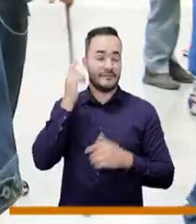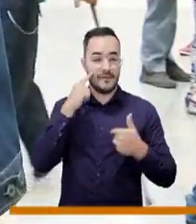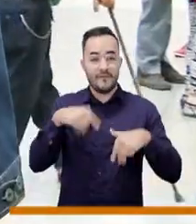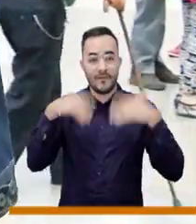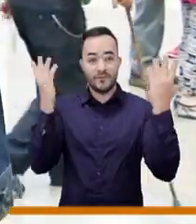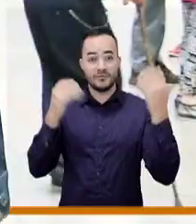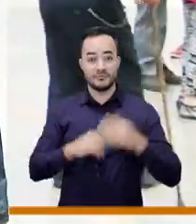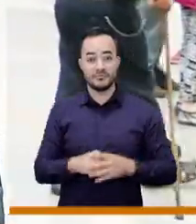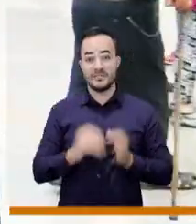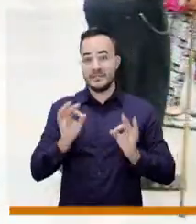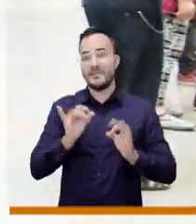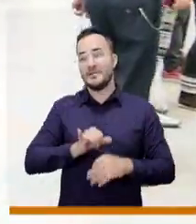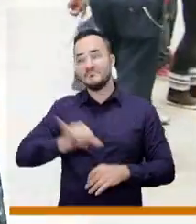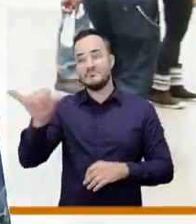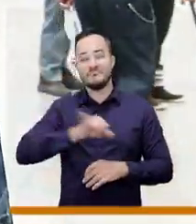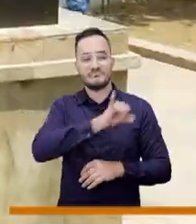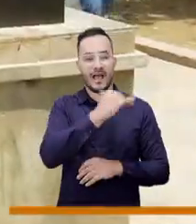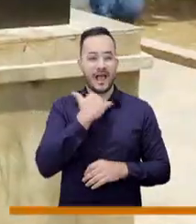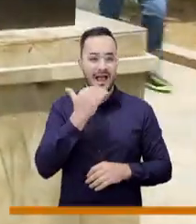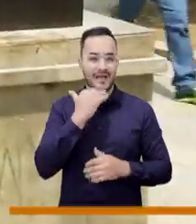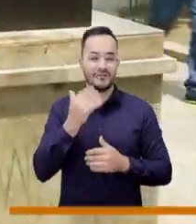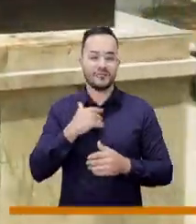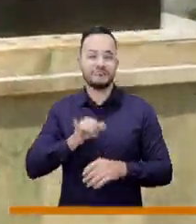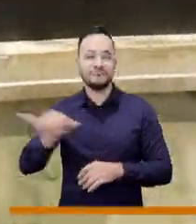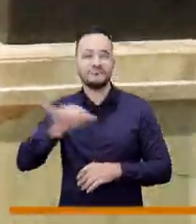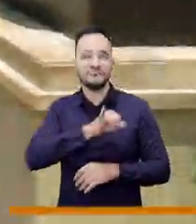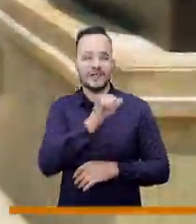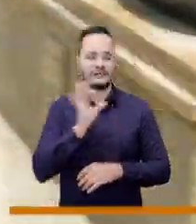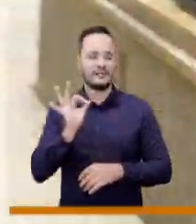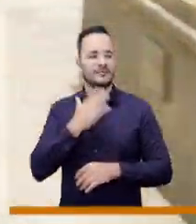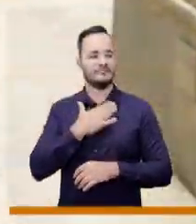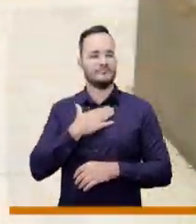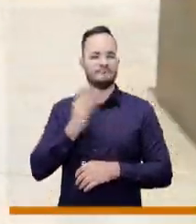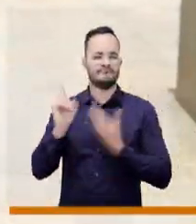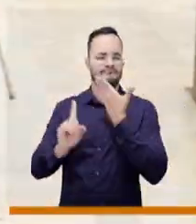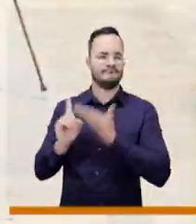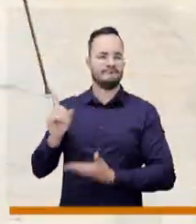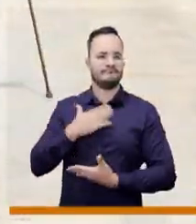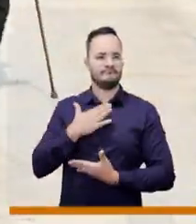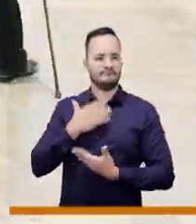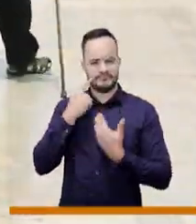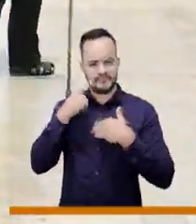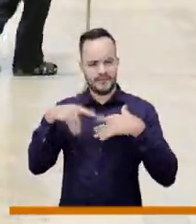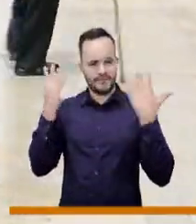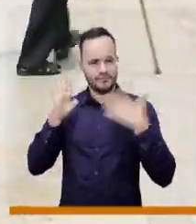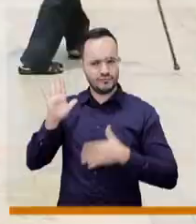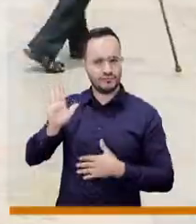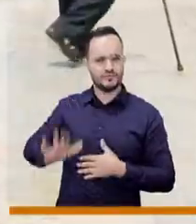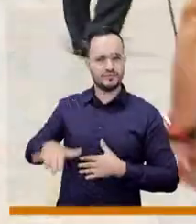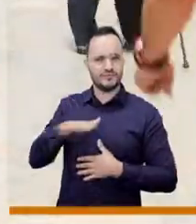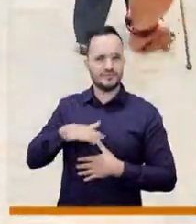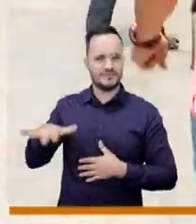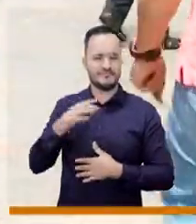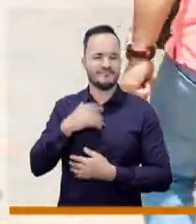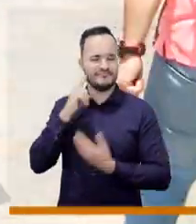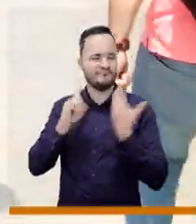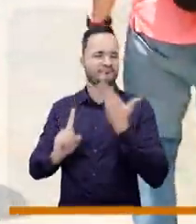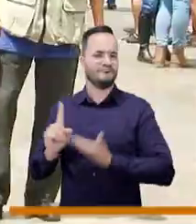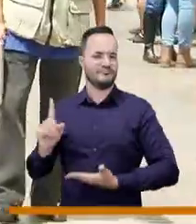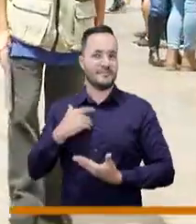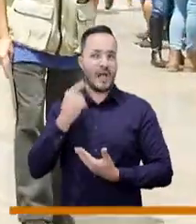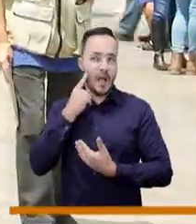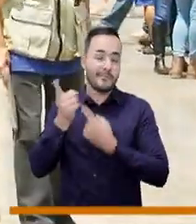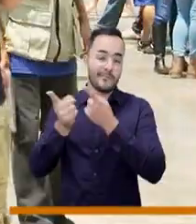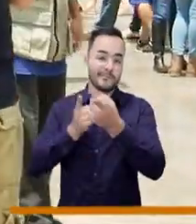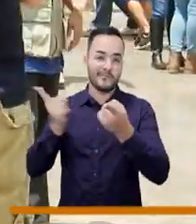cuando tiene la posibilidad de salir y en cada país tienen su referente, su ícono y sus obras. Y